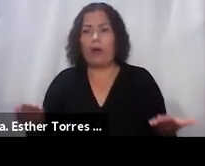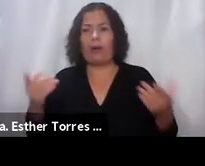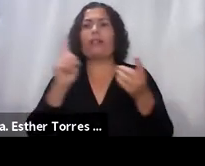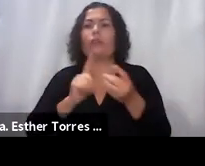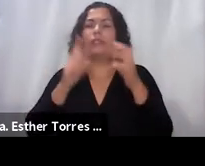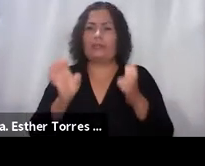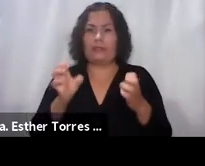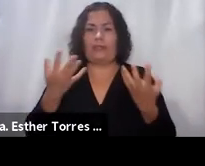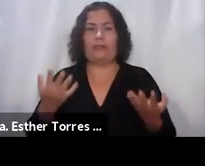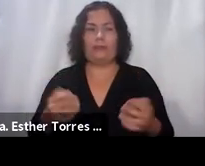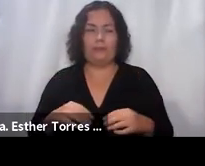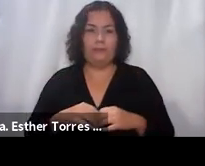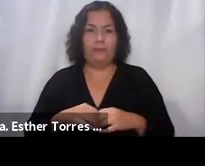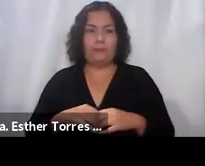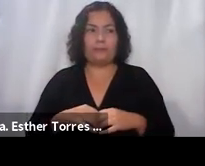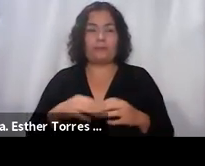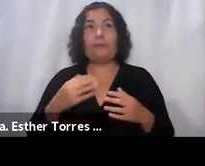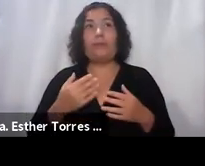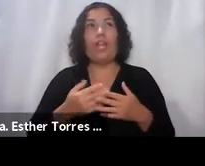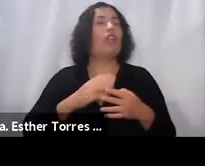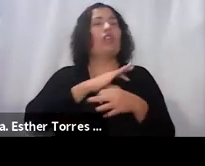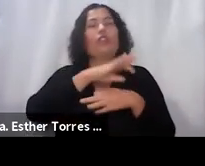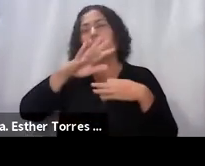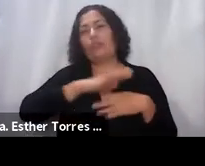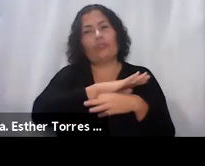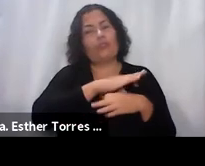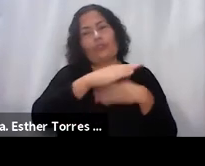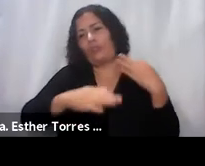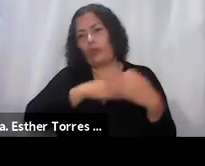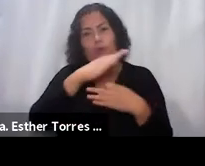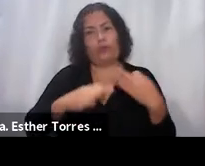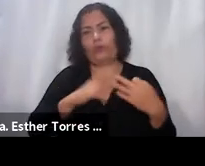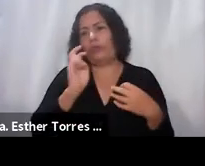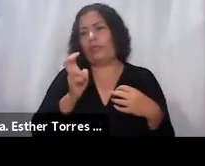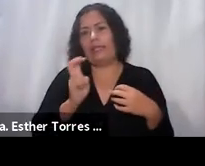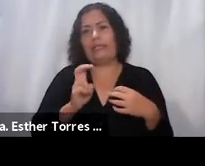obviamente toda la logística de los servicios emergentes, ¿no? Por ejemplo, bomberos,